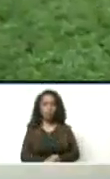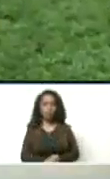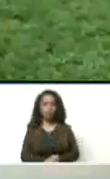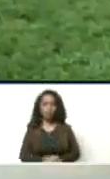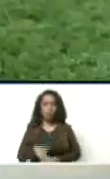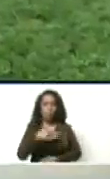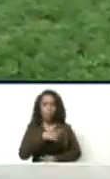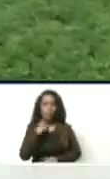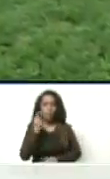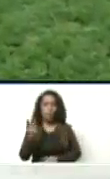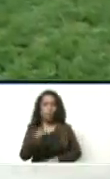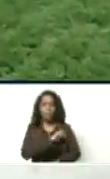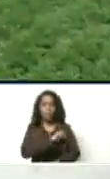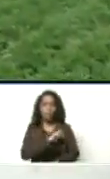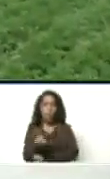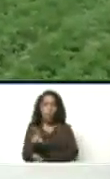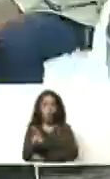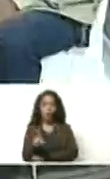Cuando dio la orden,